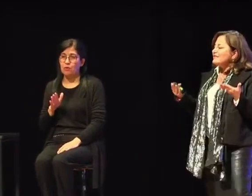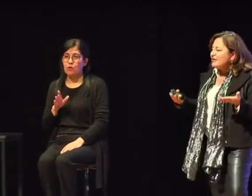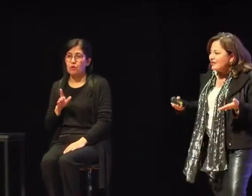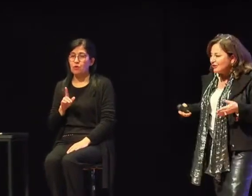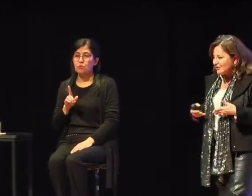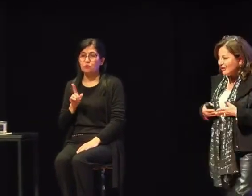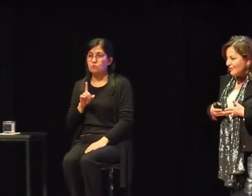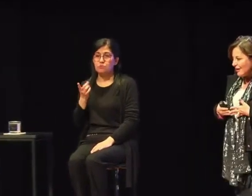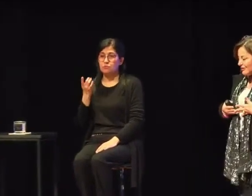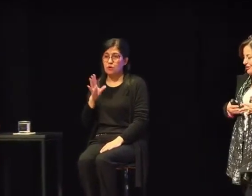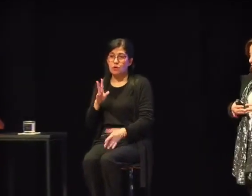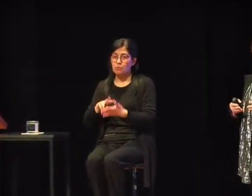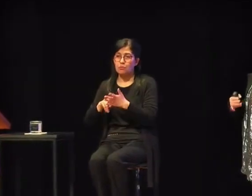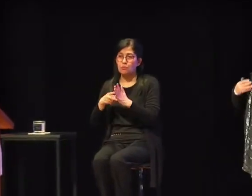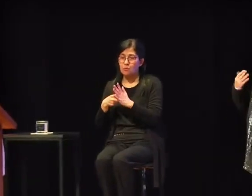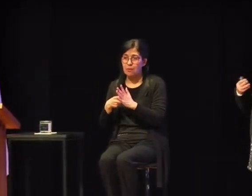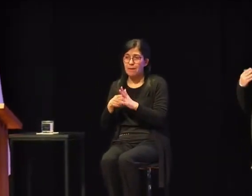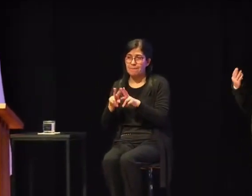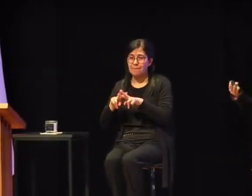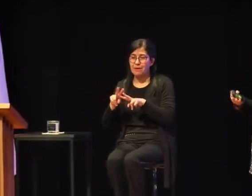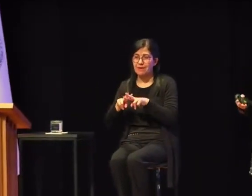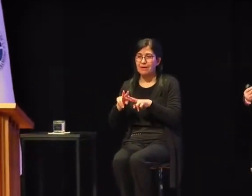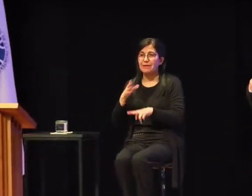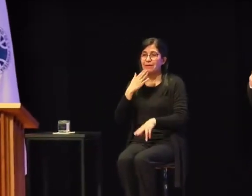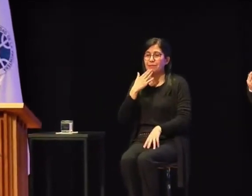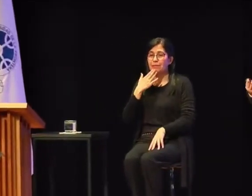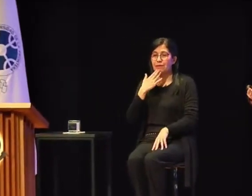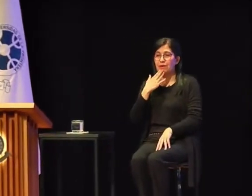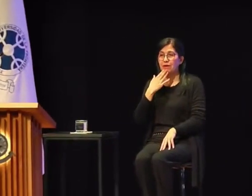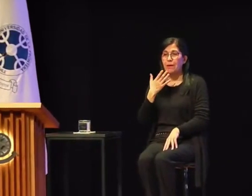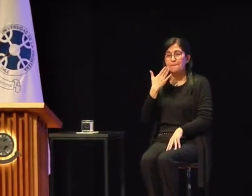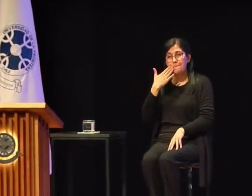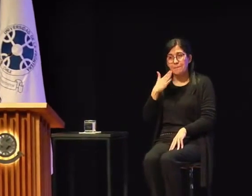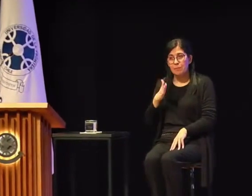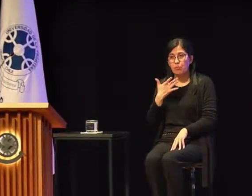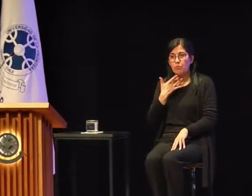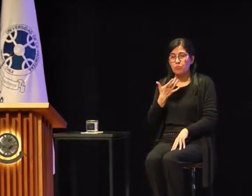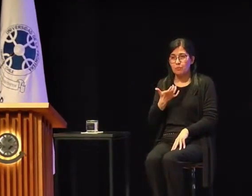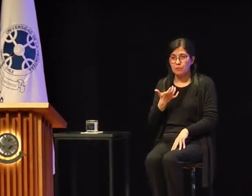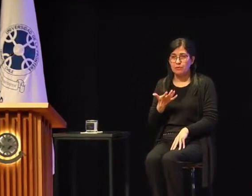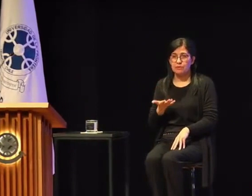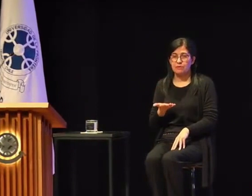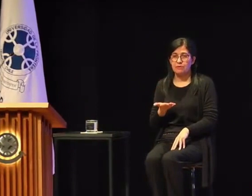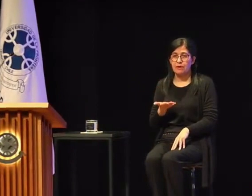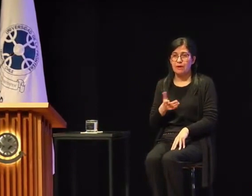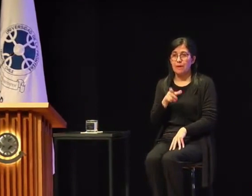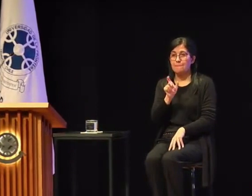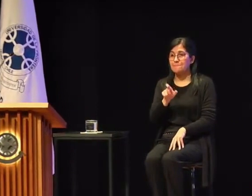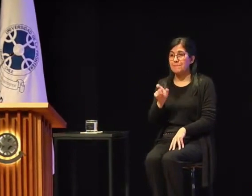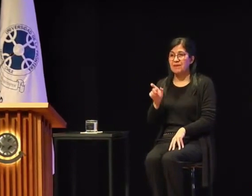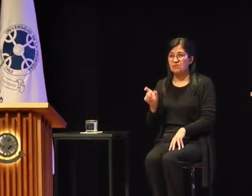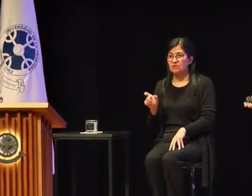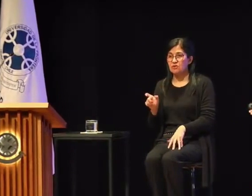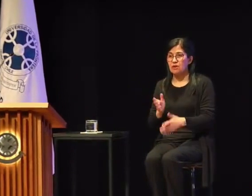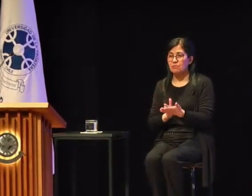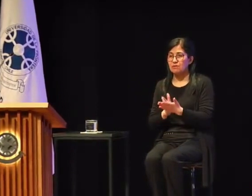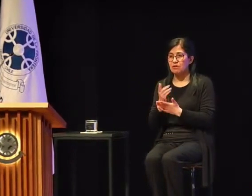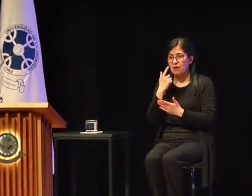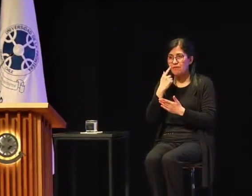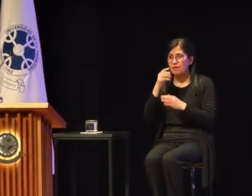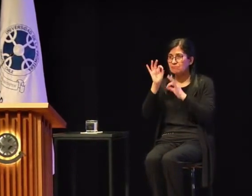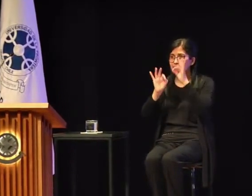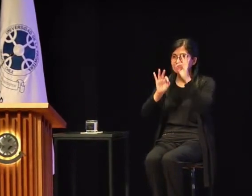hubiera más eventos adversos, sino que peor porque la gente se puso a medir en todos